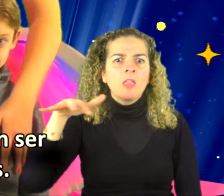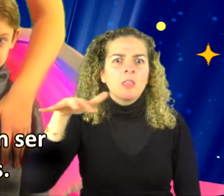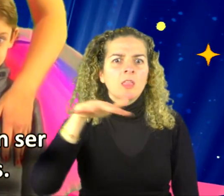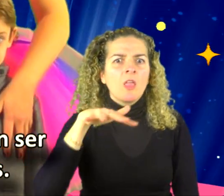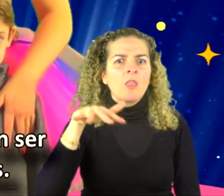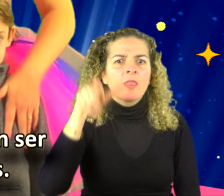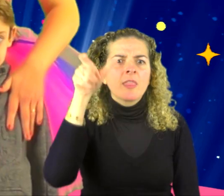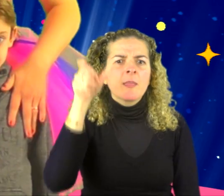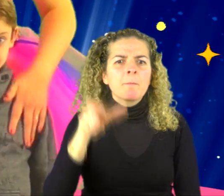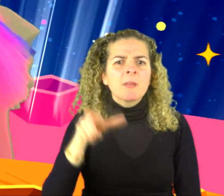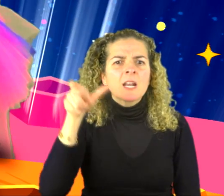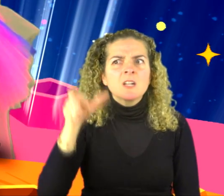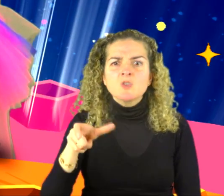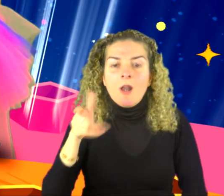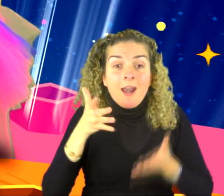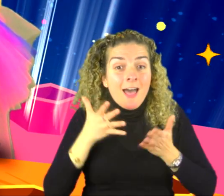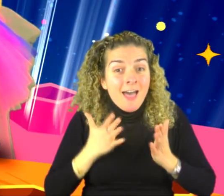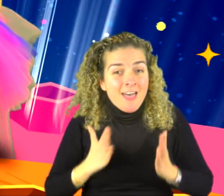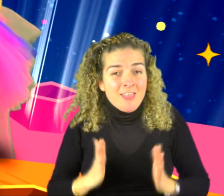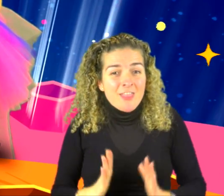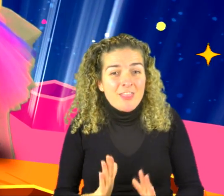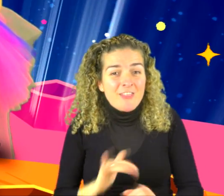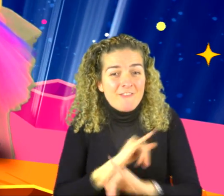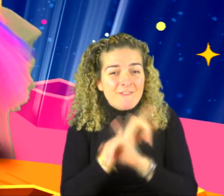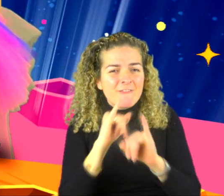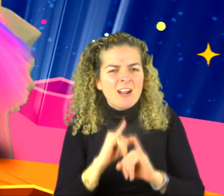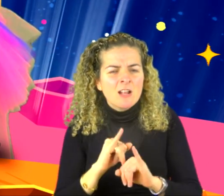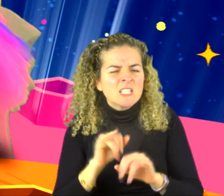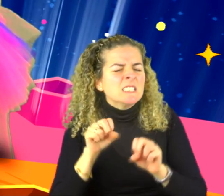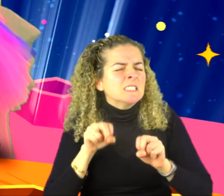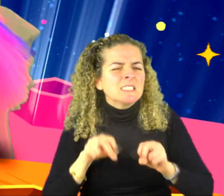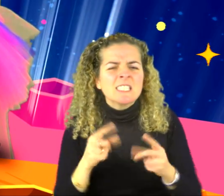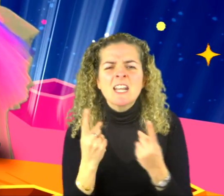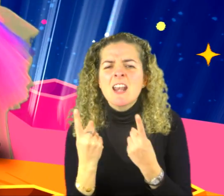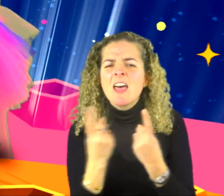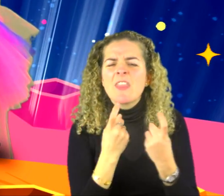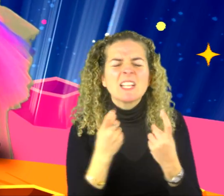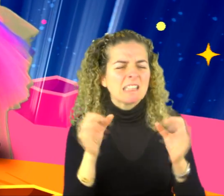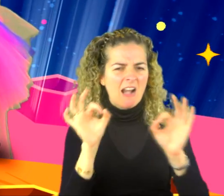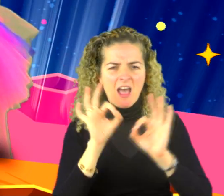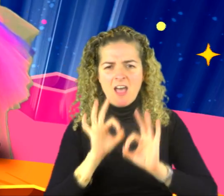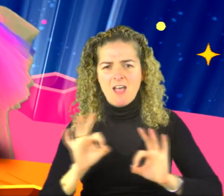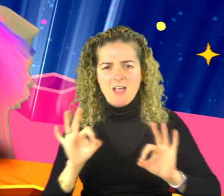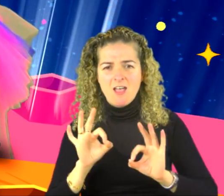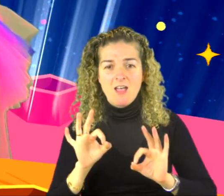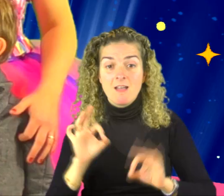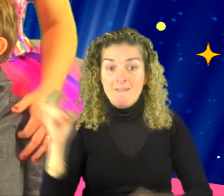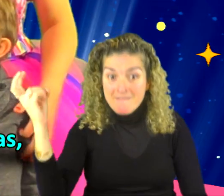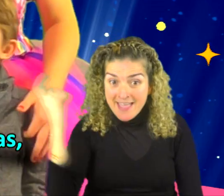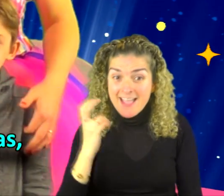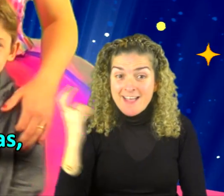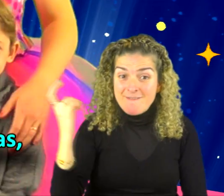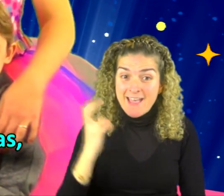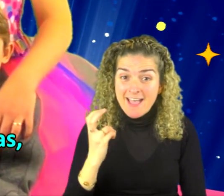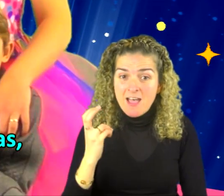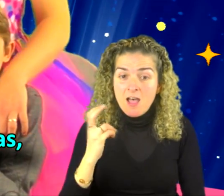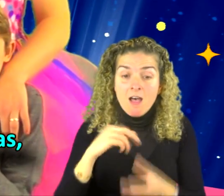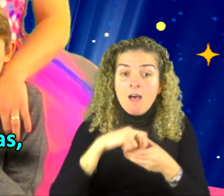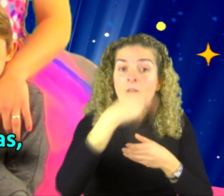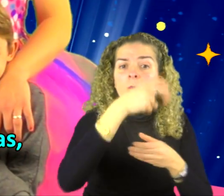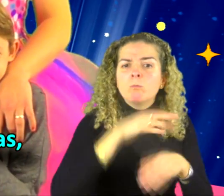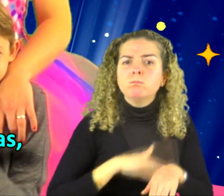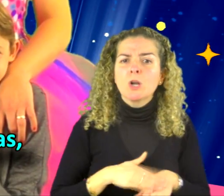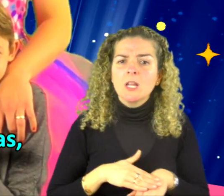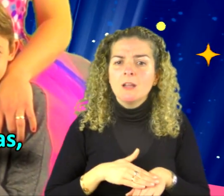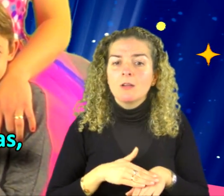con tus pensamientos. Mi consejo es que para ser feliz hay que vivir en el presente. En un planeta donde viven